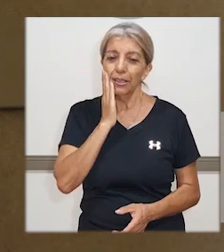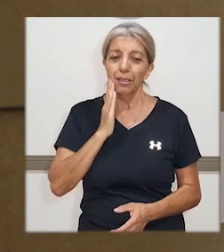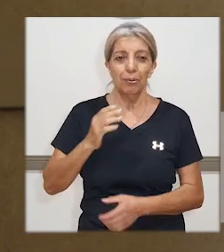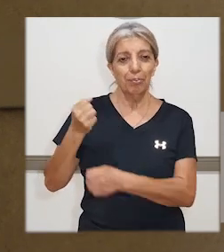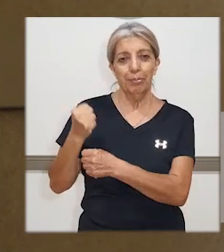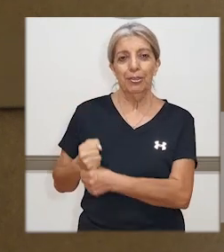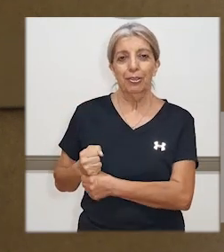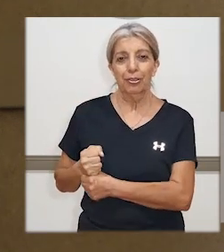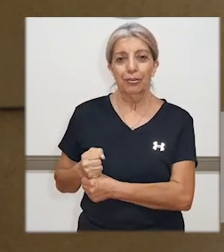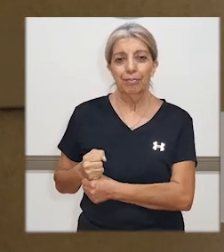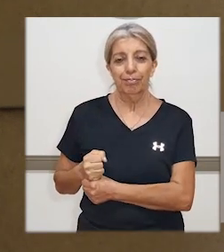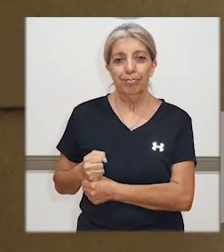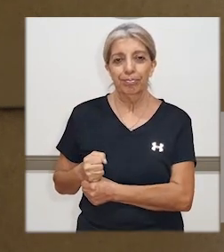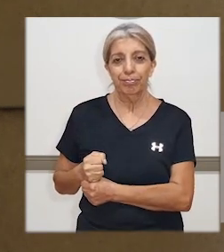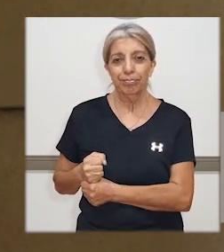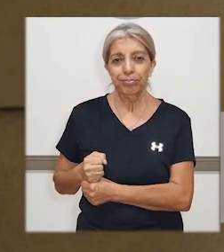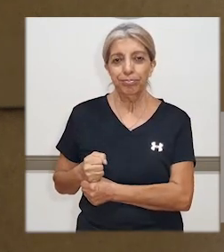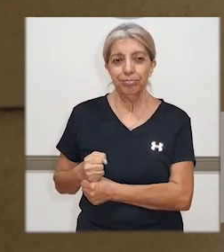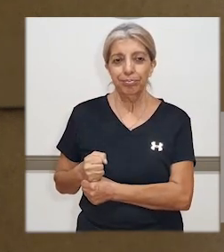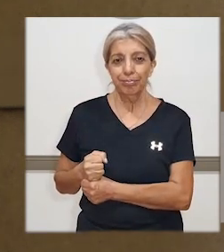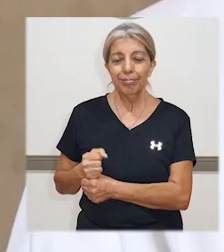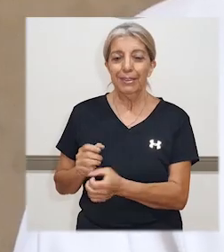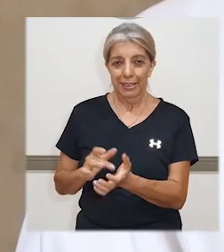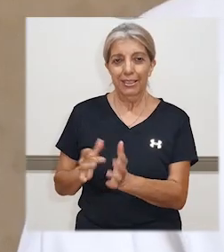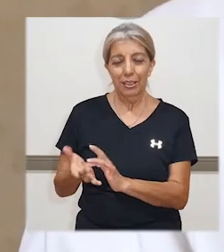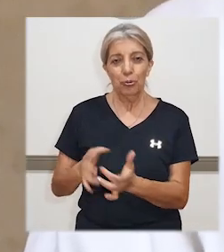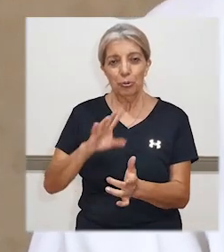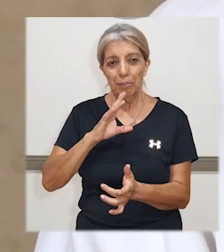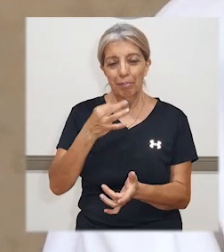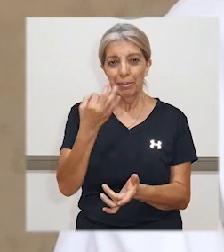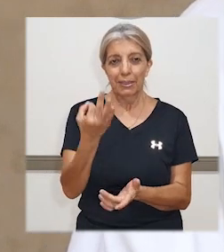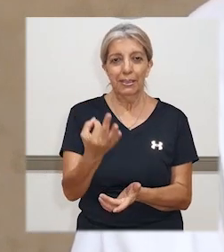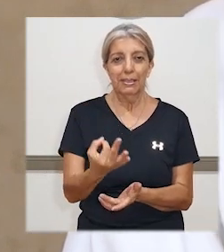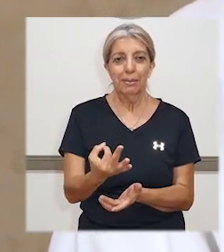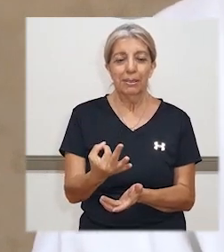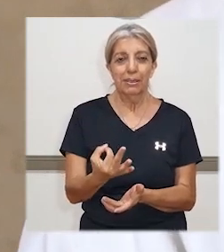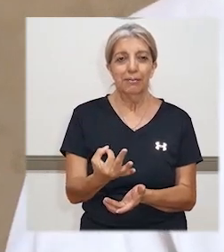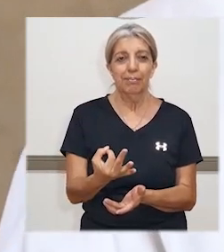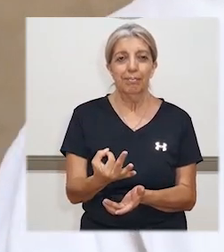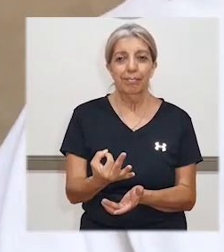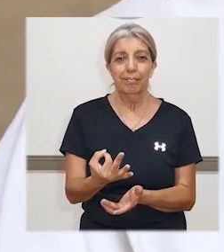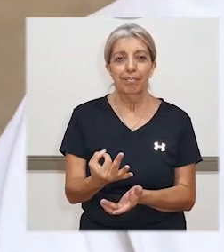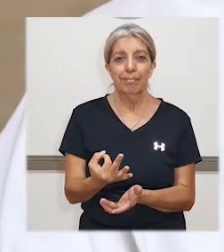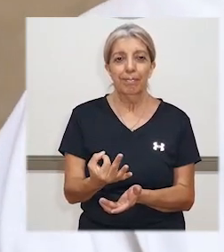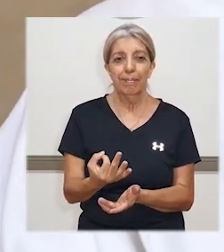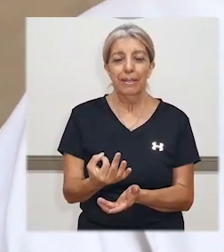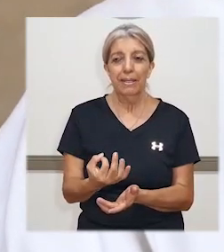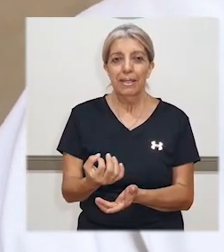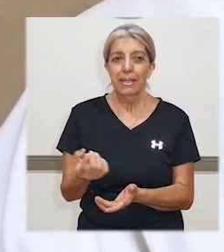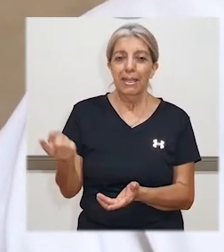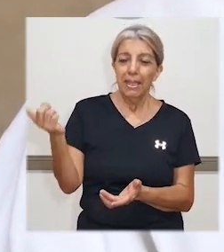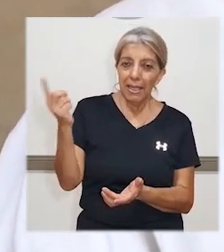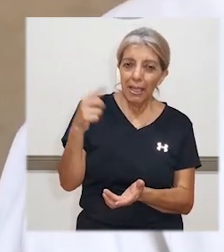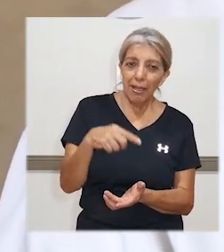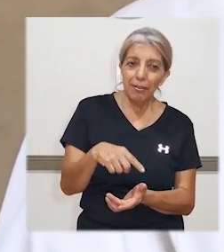ovejas, diferenciándose de los falsos pastores que, como dice el Evangelio, han venido para robar, para matar